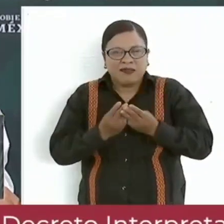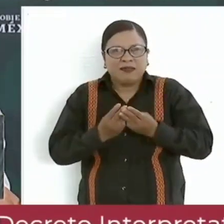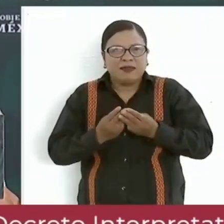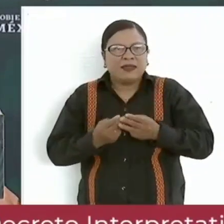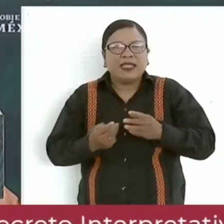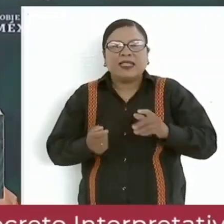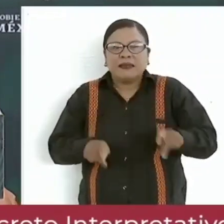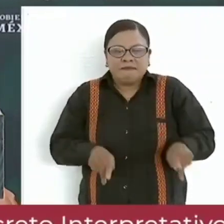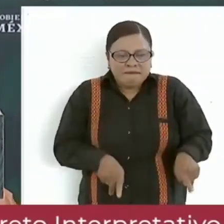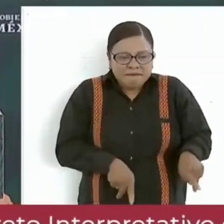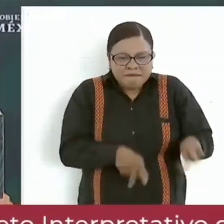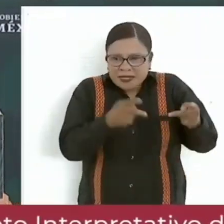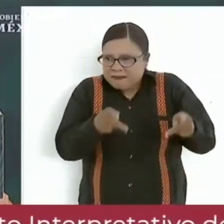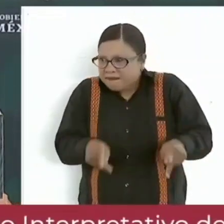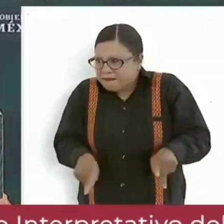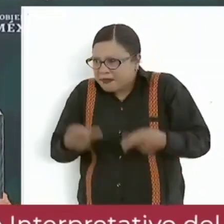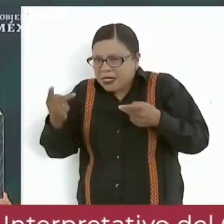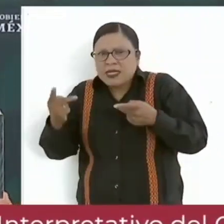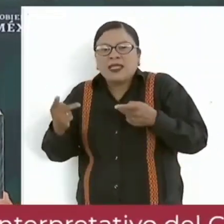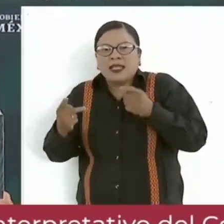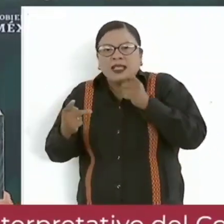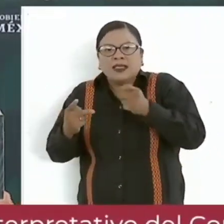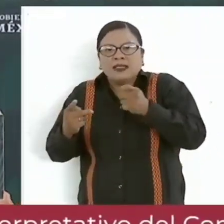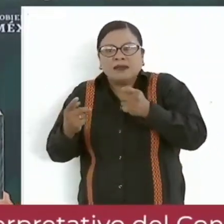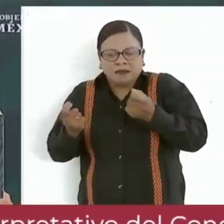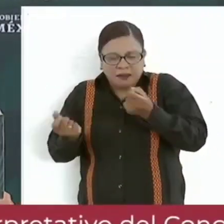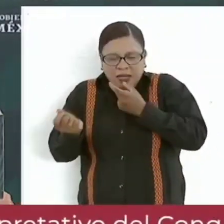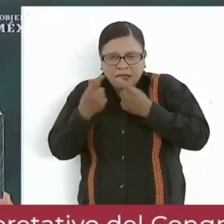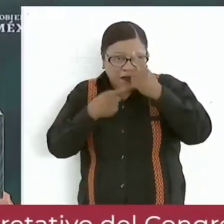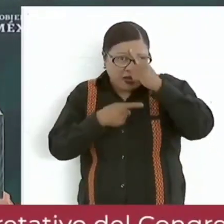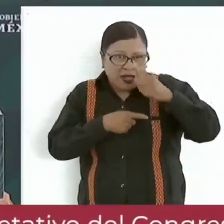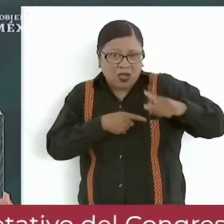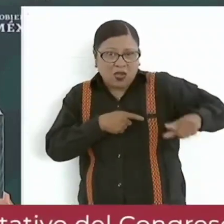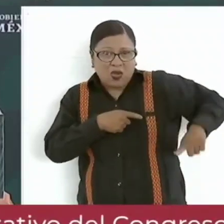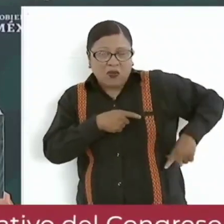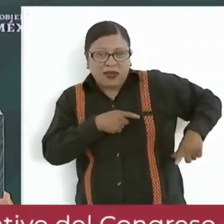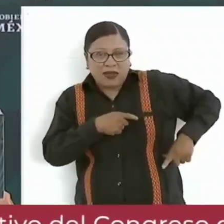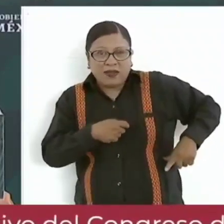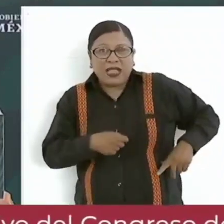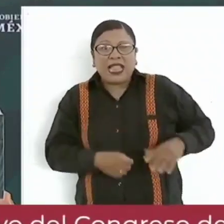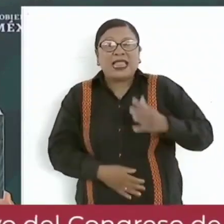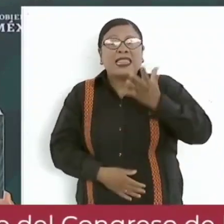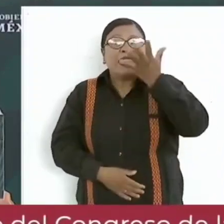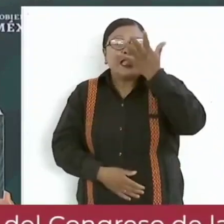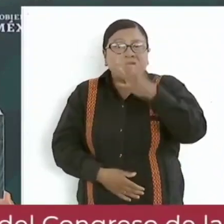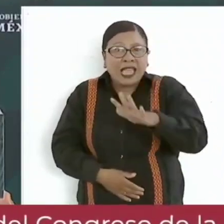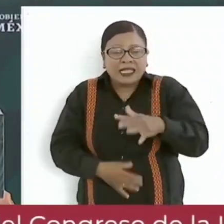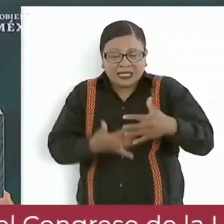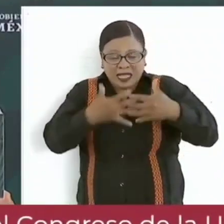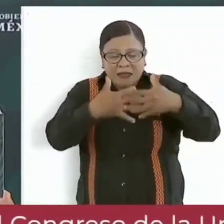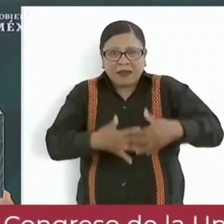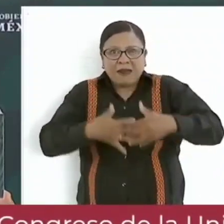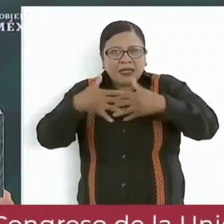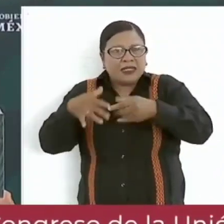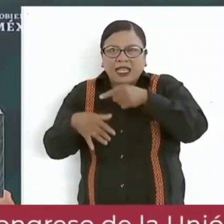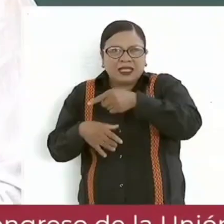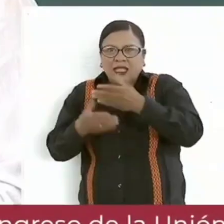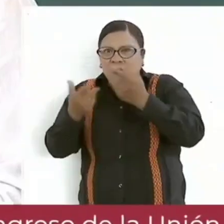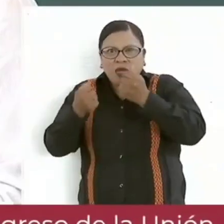de venderle los medicamentos al gobierno. 10 empresas que ni siquiera eran